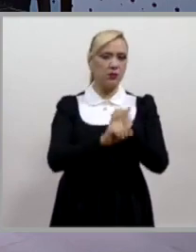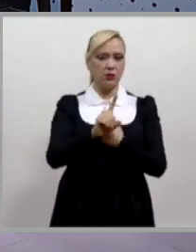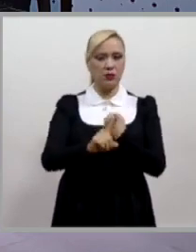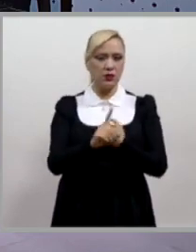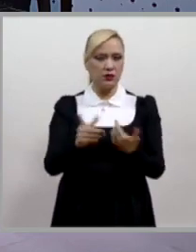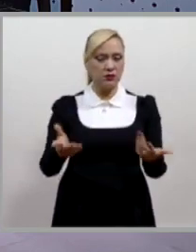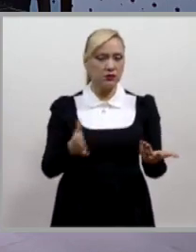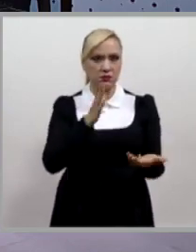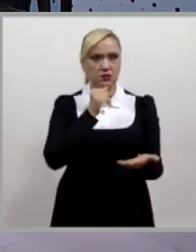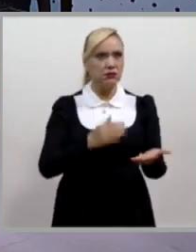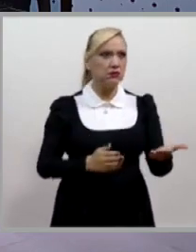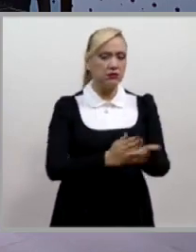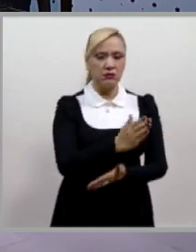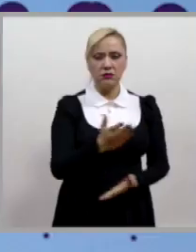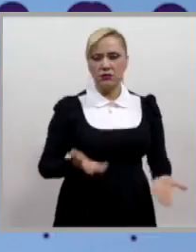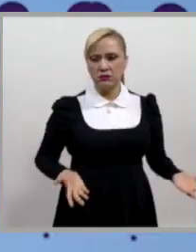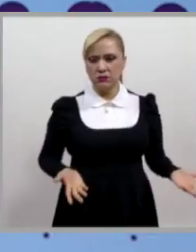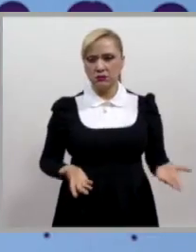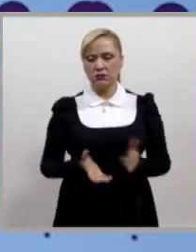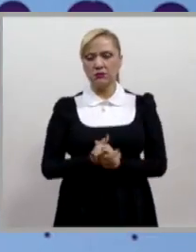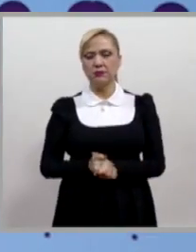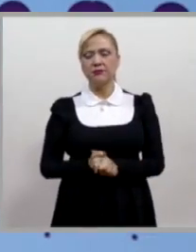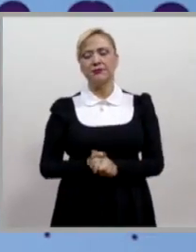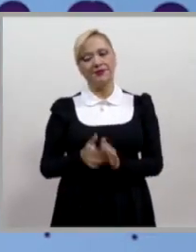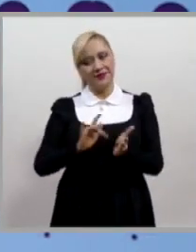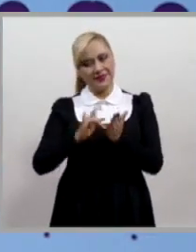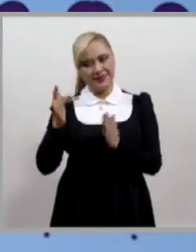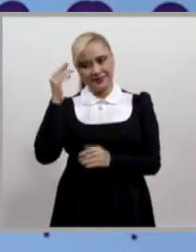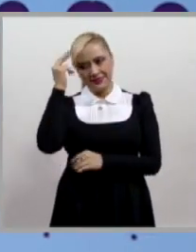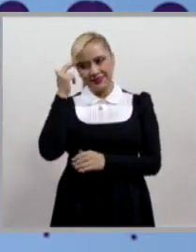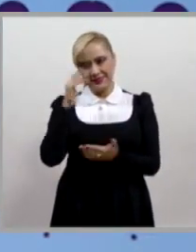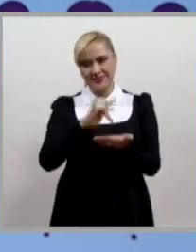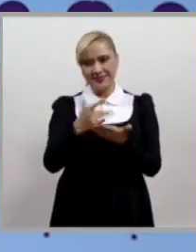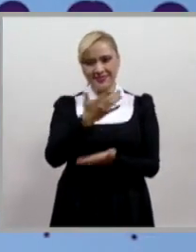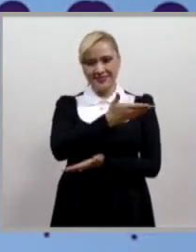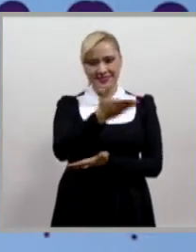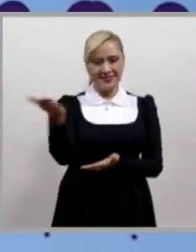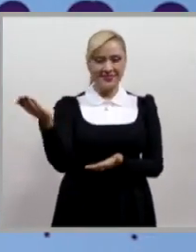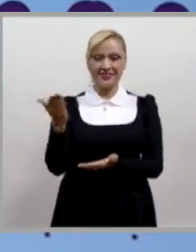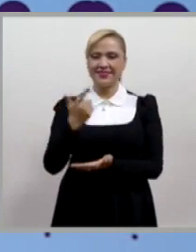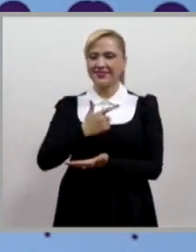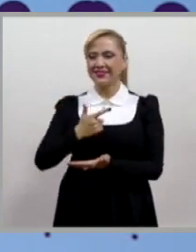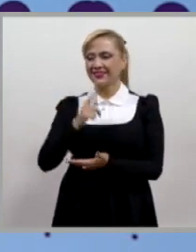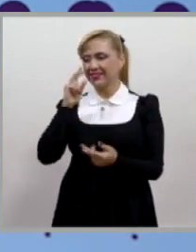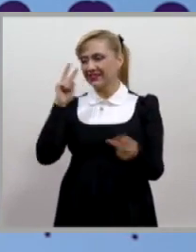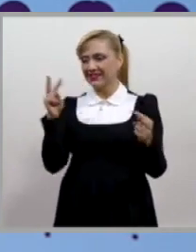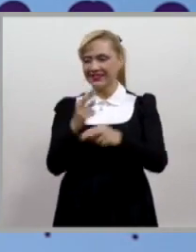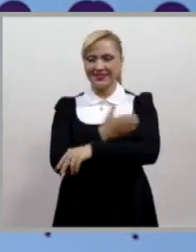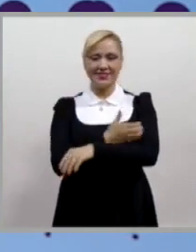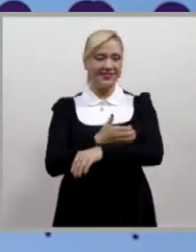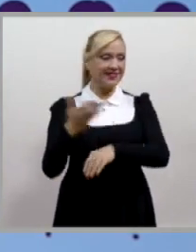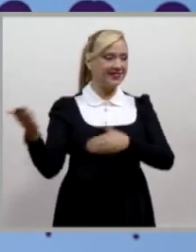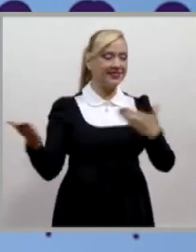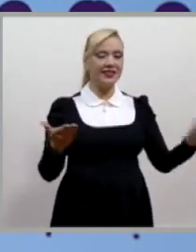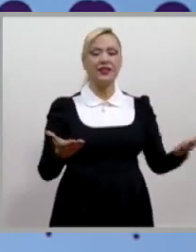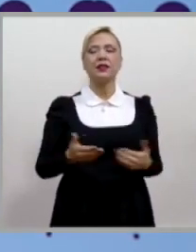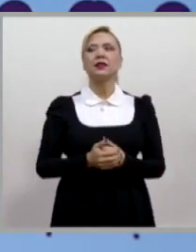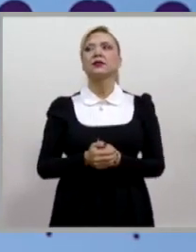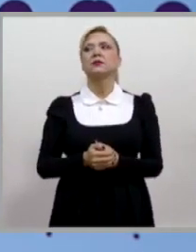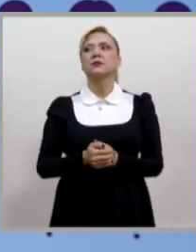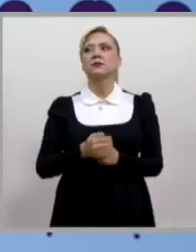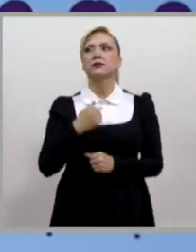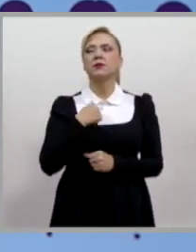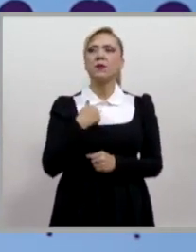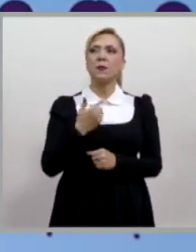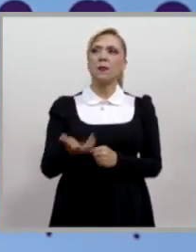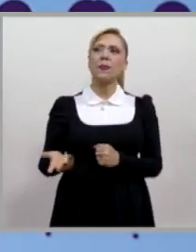problemáticas para acceder a la justicia? Gracias, Roberto. Gracias por el espacio. Hola, Víctor. Hola, Carla. Qué gusto estar aquí con ustedes. Bueno, creo